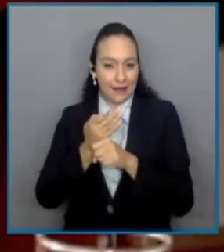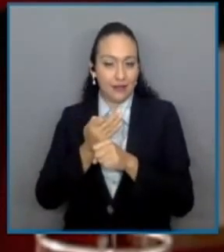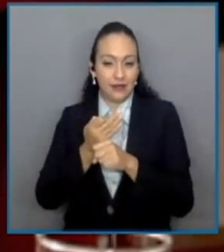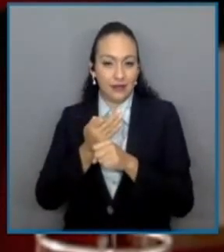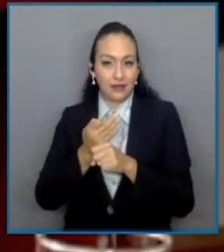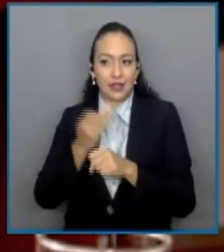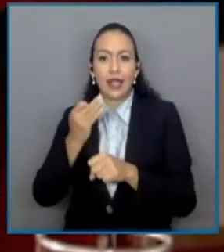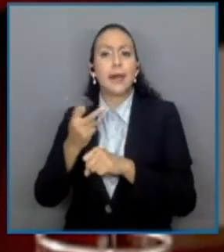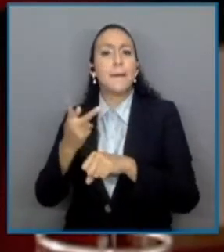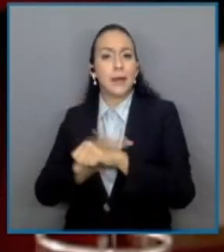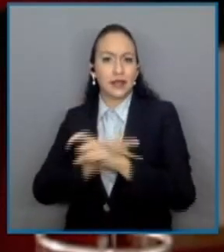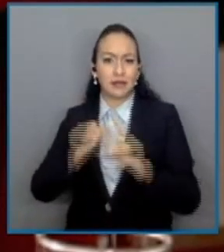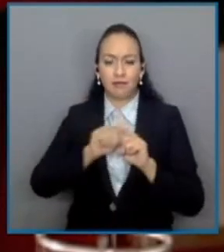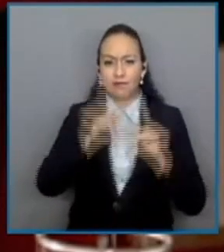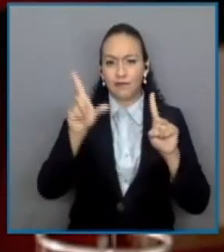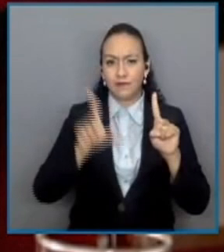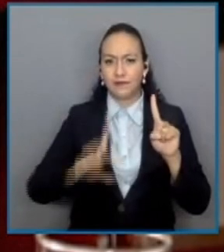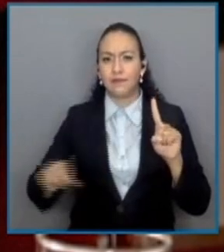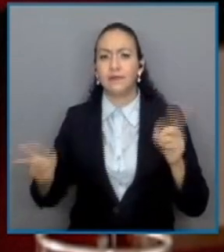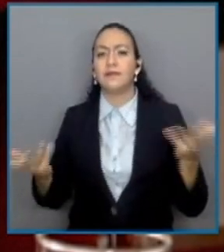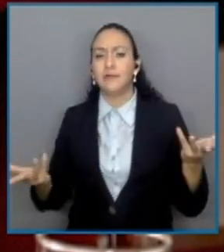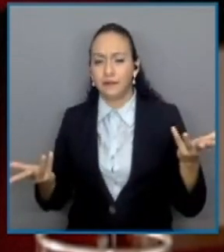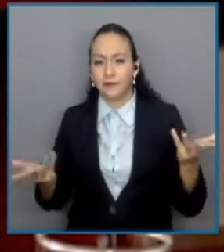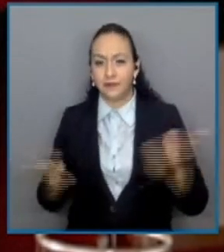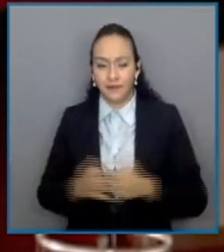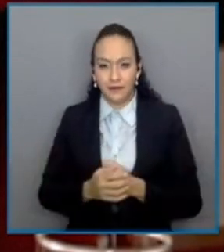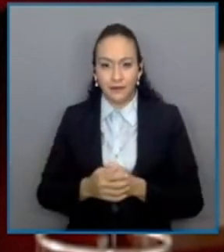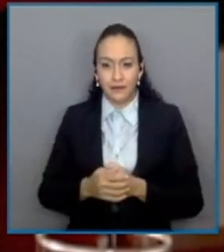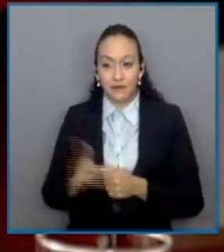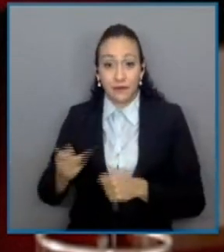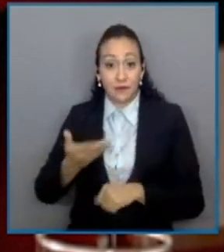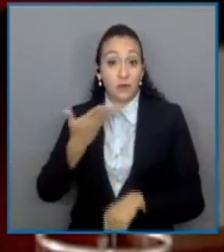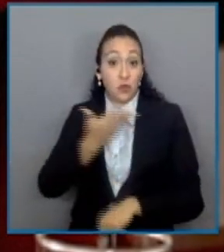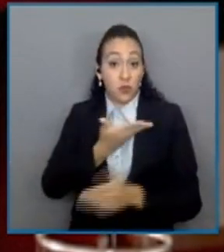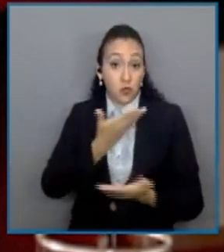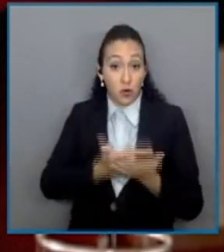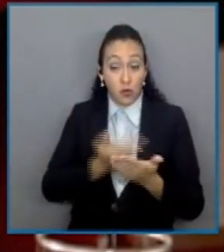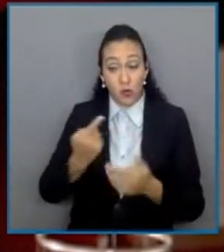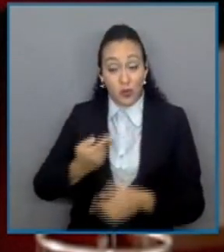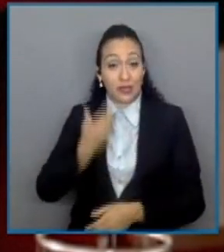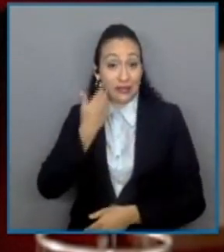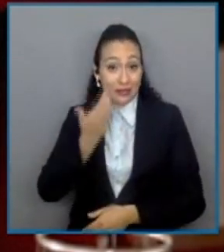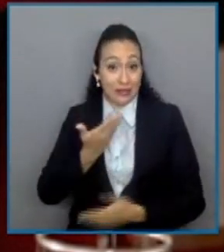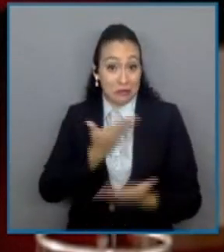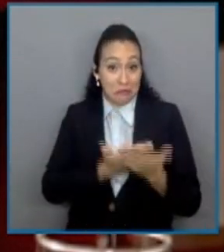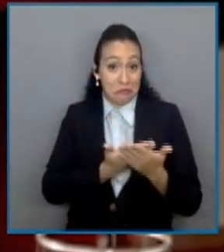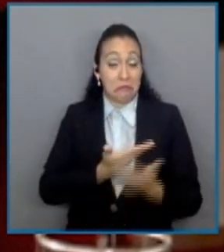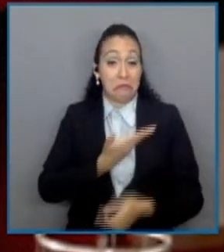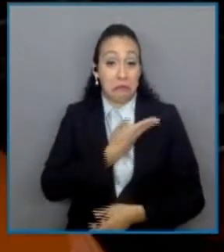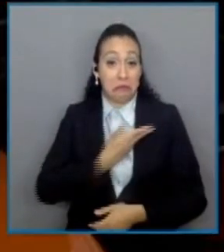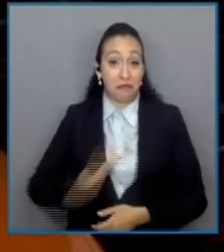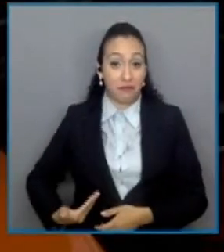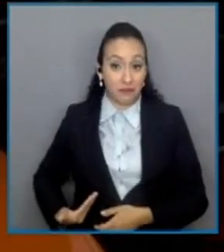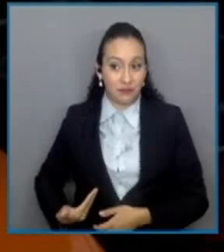momentos con relación a la iniciativa es una gran incertidumbre.